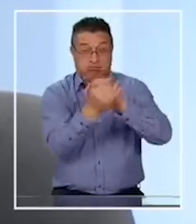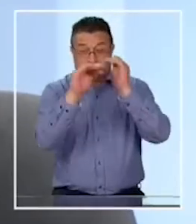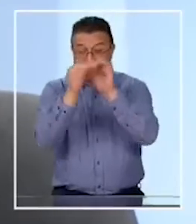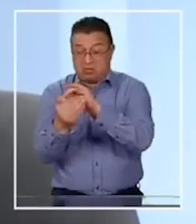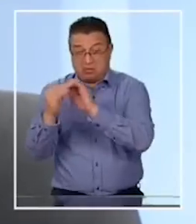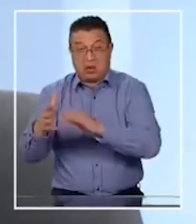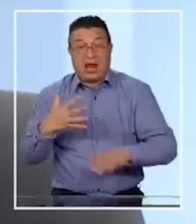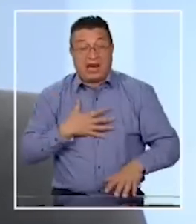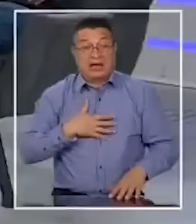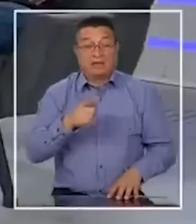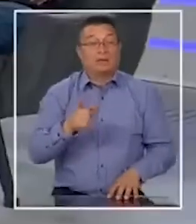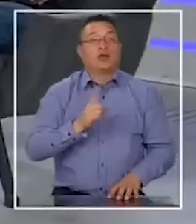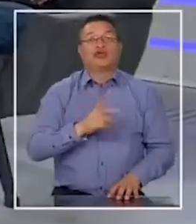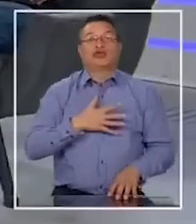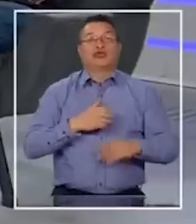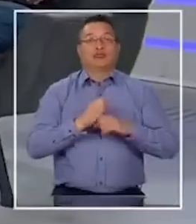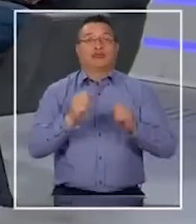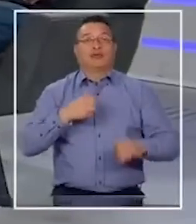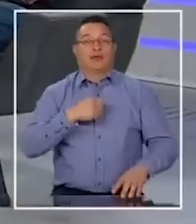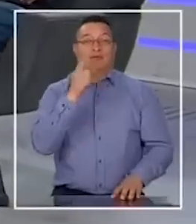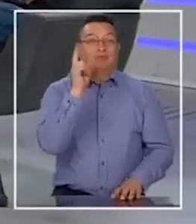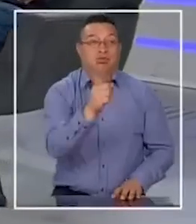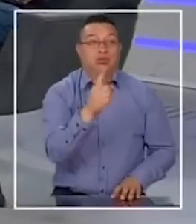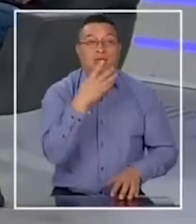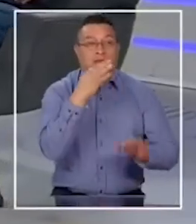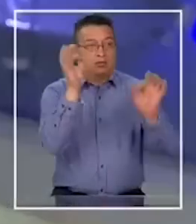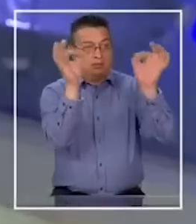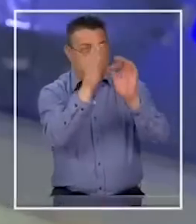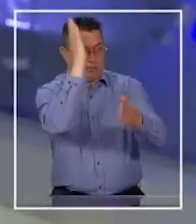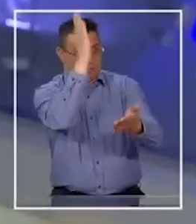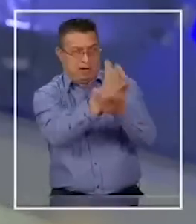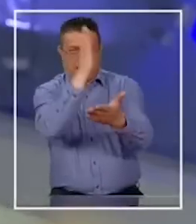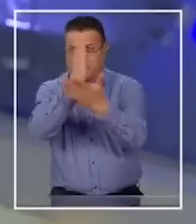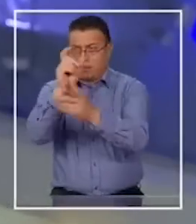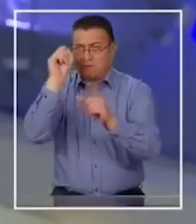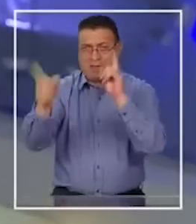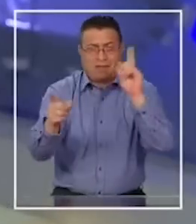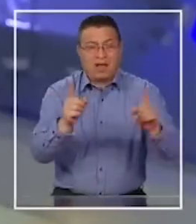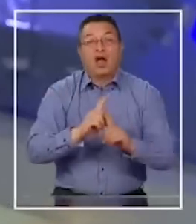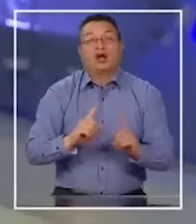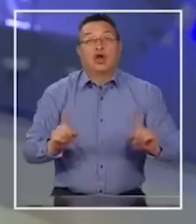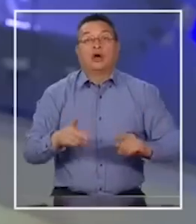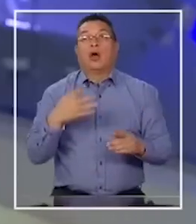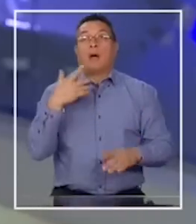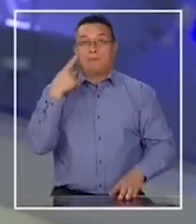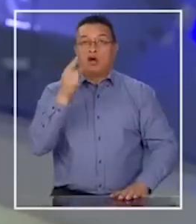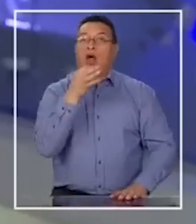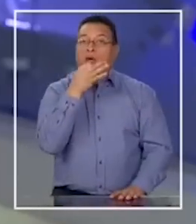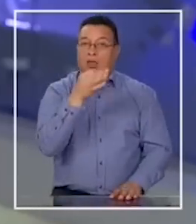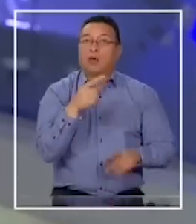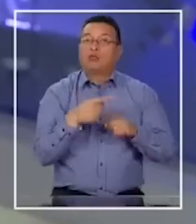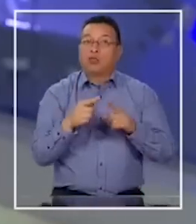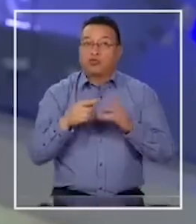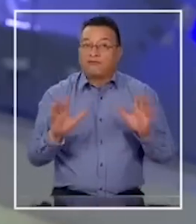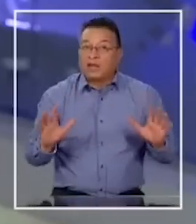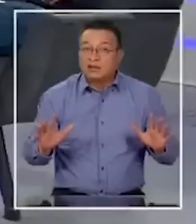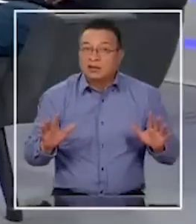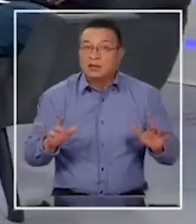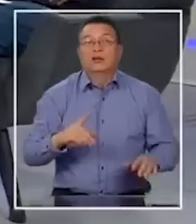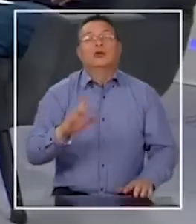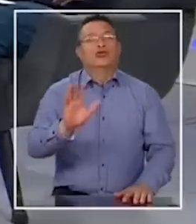no tengo no tengo la autoridad ni tampoco la ambición de decirle a los demás lo que tienen que hacer lo único bastante alcalde